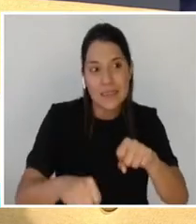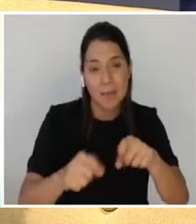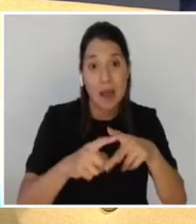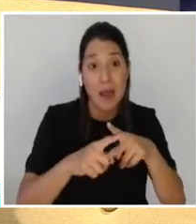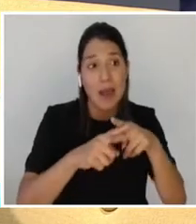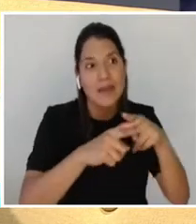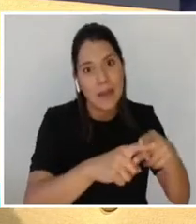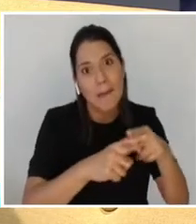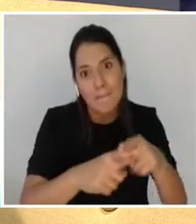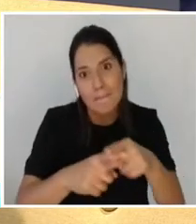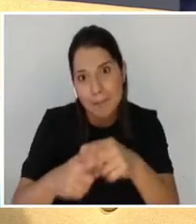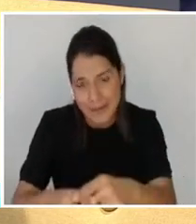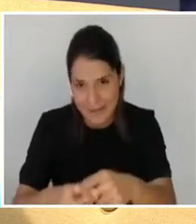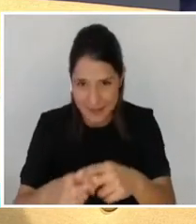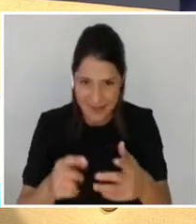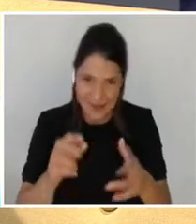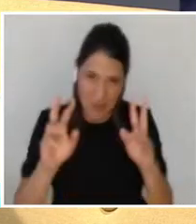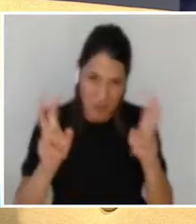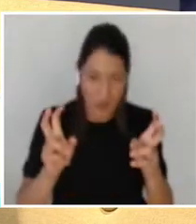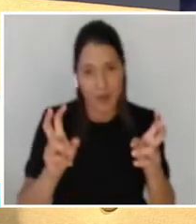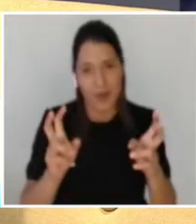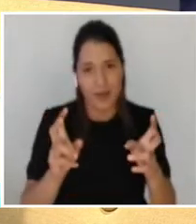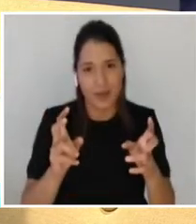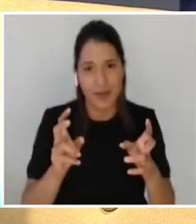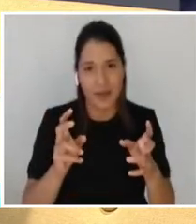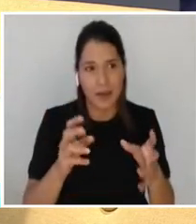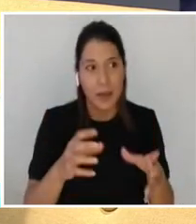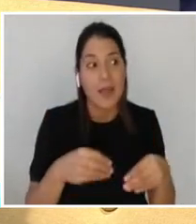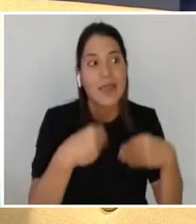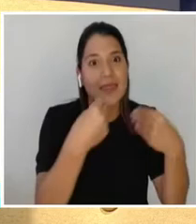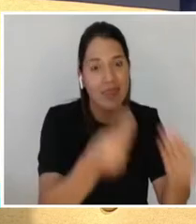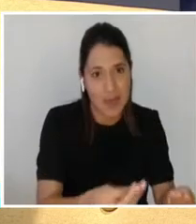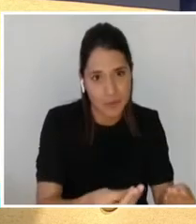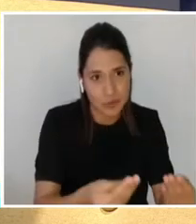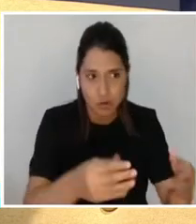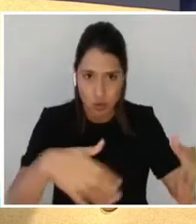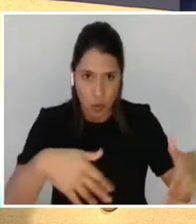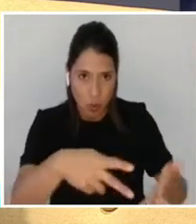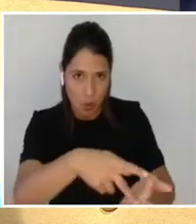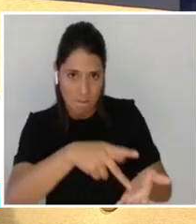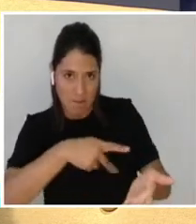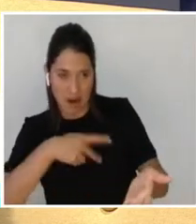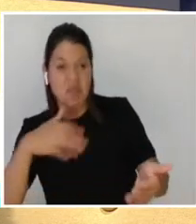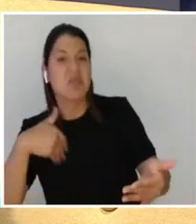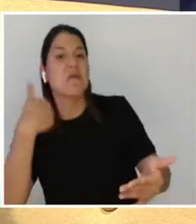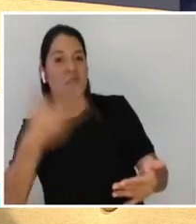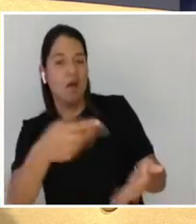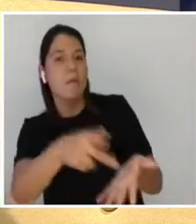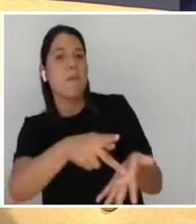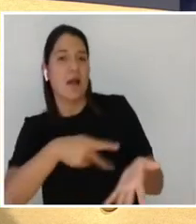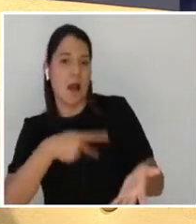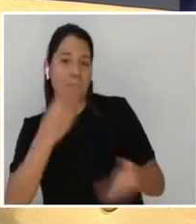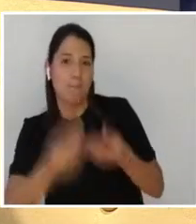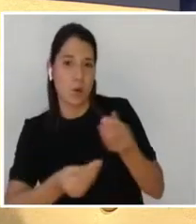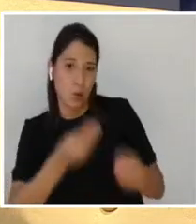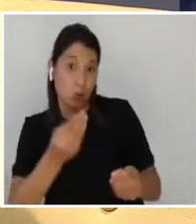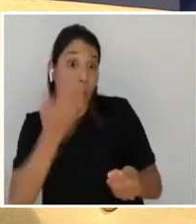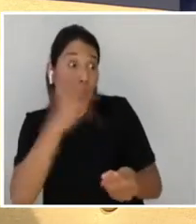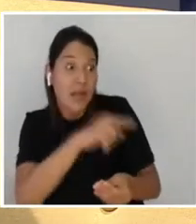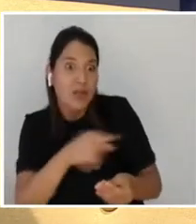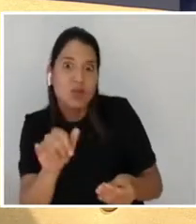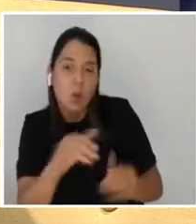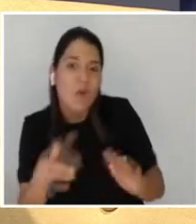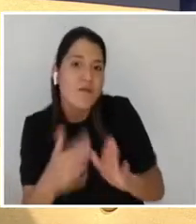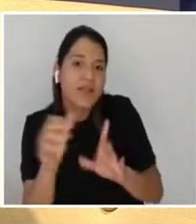clientes, porque así como nosotros, ellos también estaban pasando por una situación, ¿verdad?, difícil. Entonces, tratamos